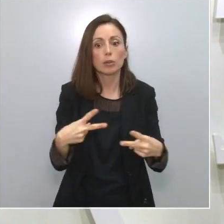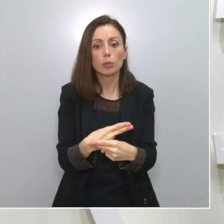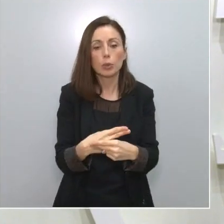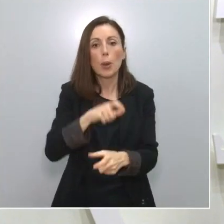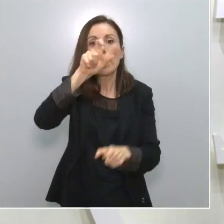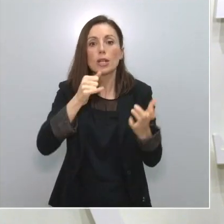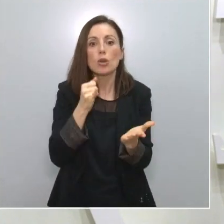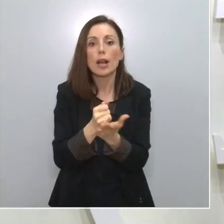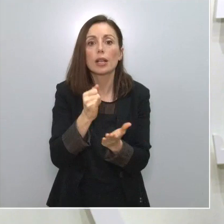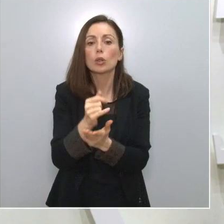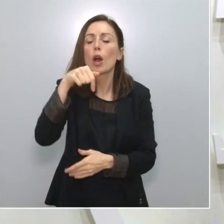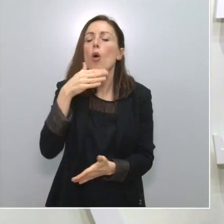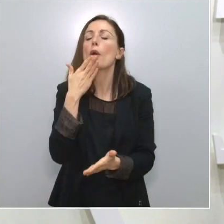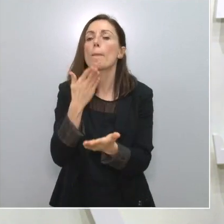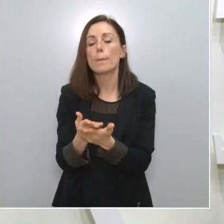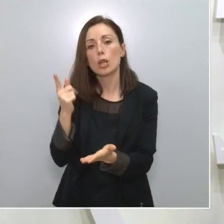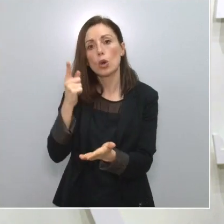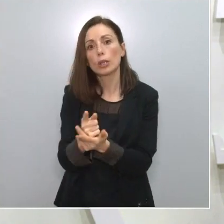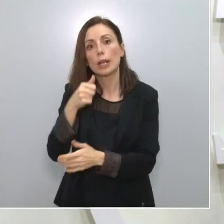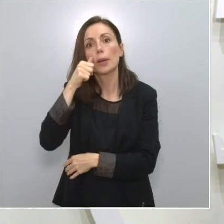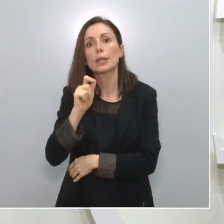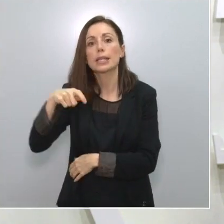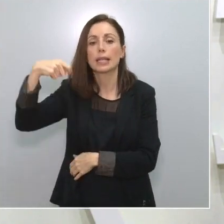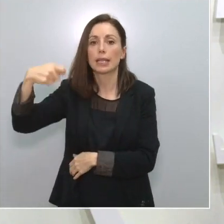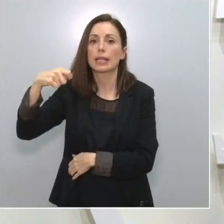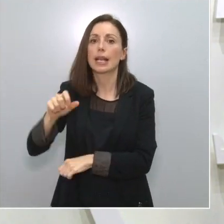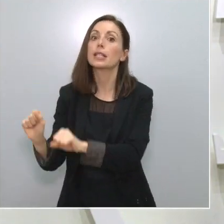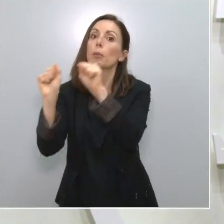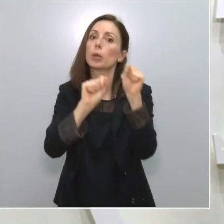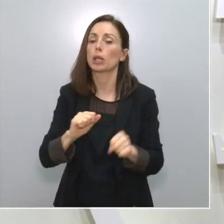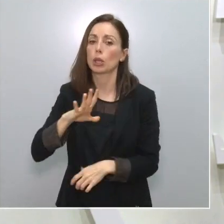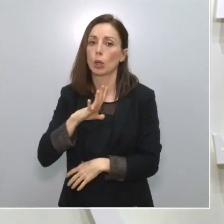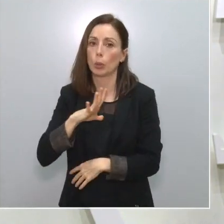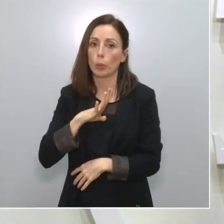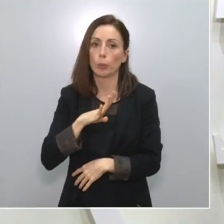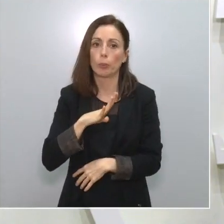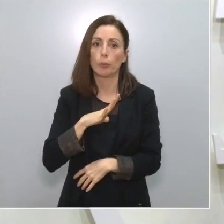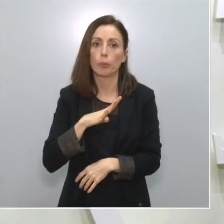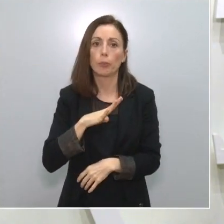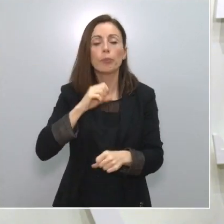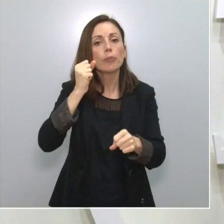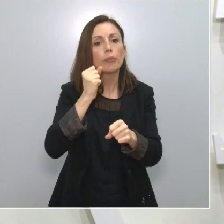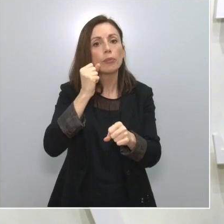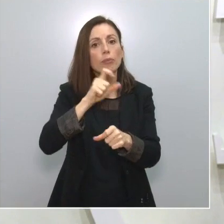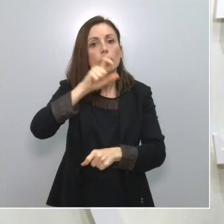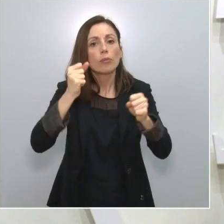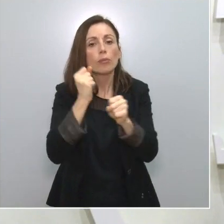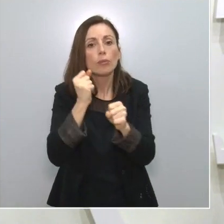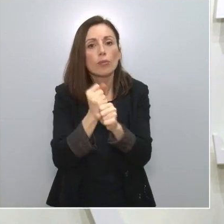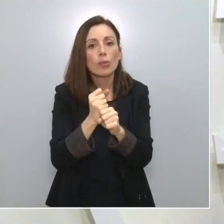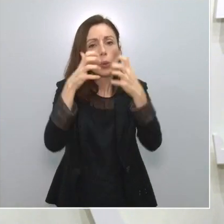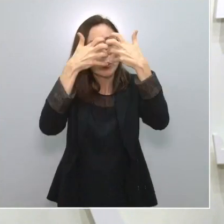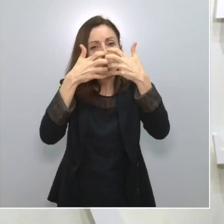los que hoy he vuelto a pedir al presidente Sánchez protección. A los empleados de las empresas de elaboración de